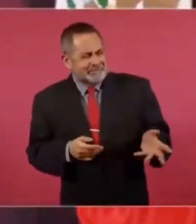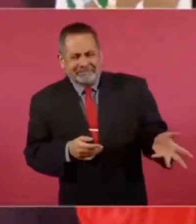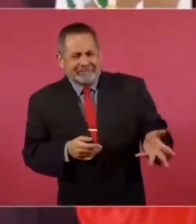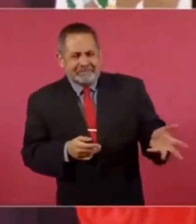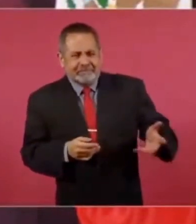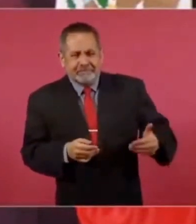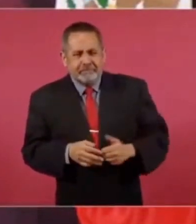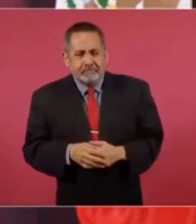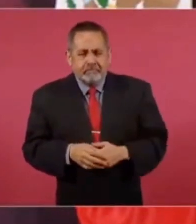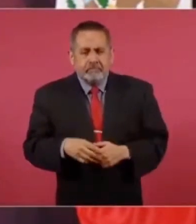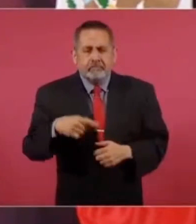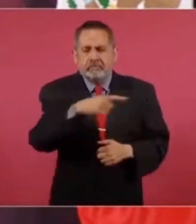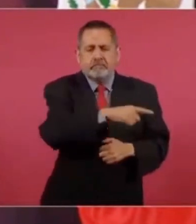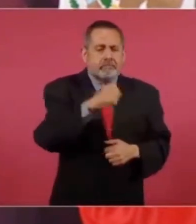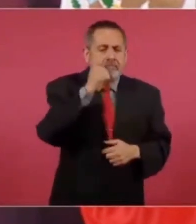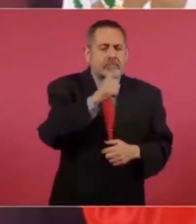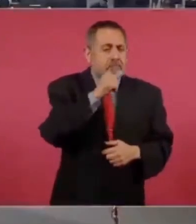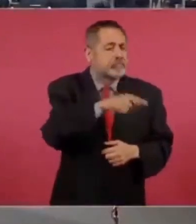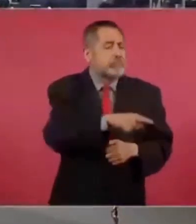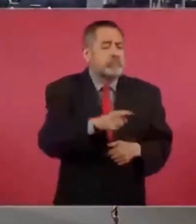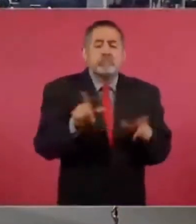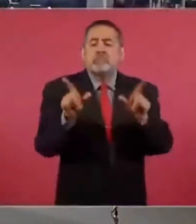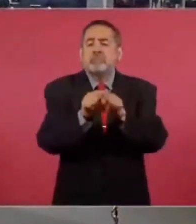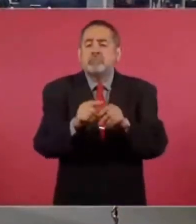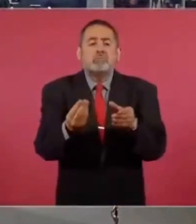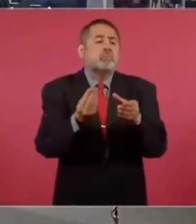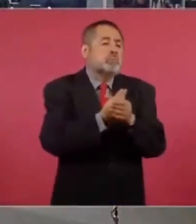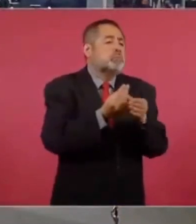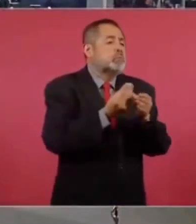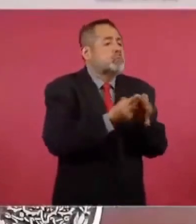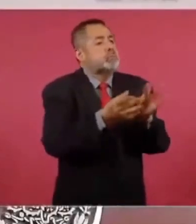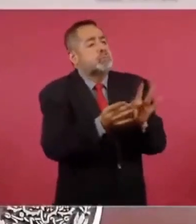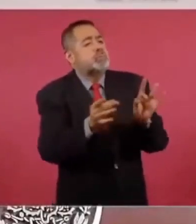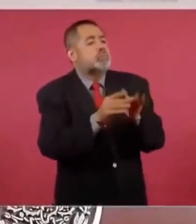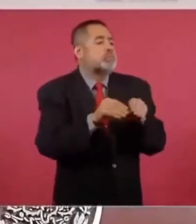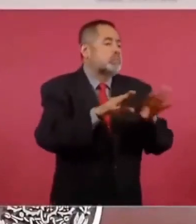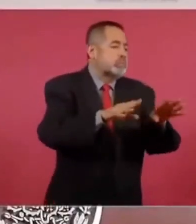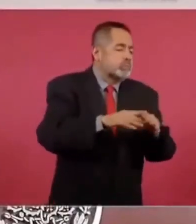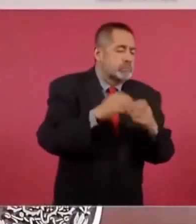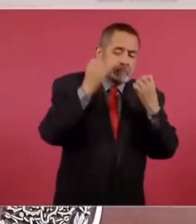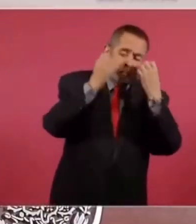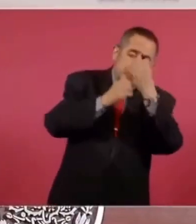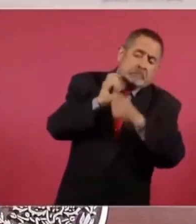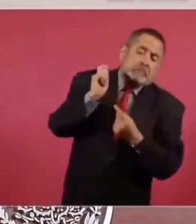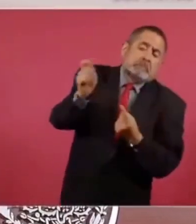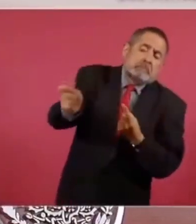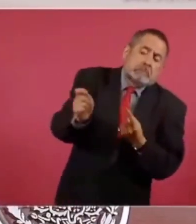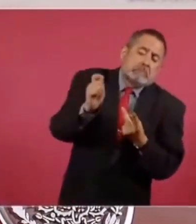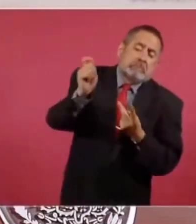Se quedaban nada más con los talleres de análisis de la realidad.